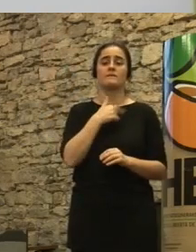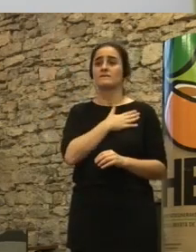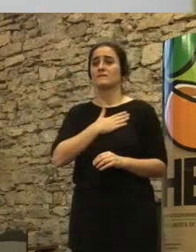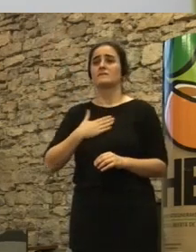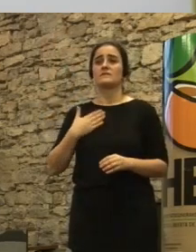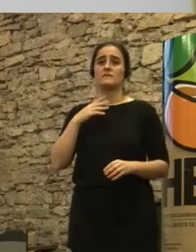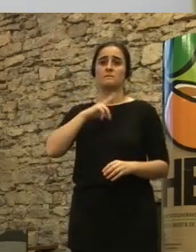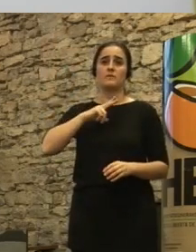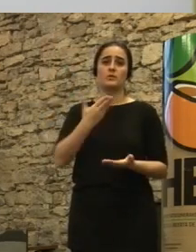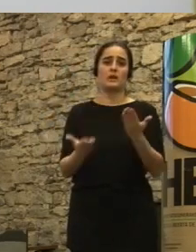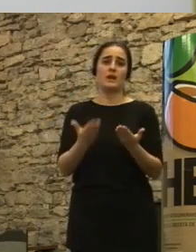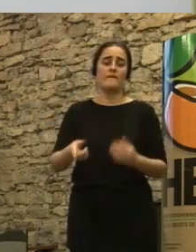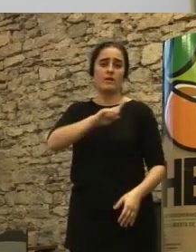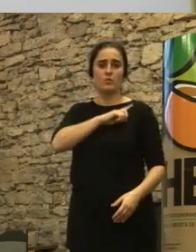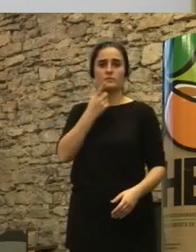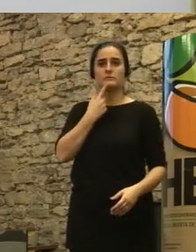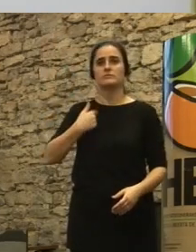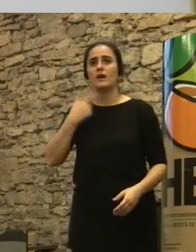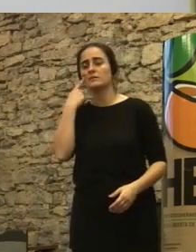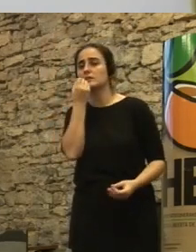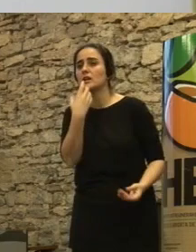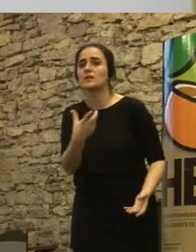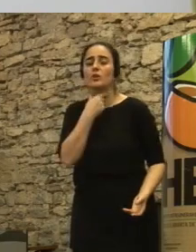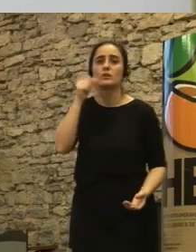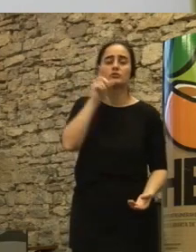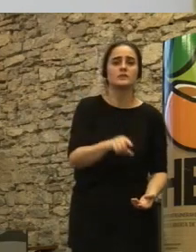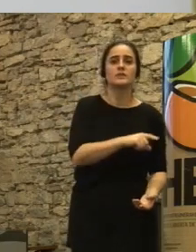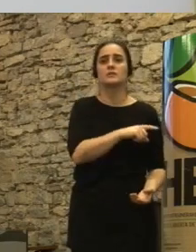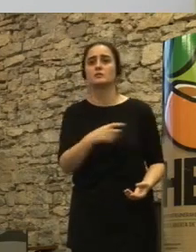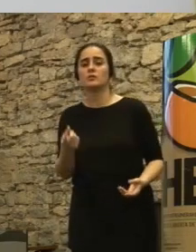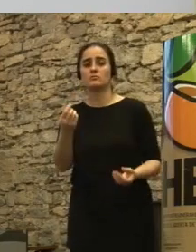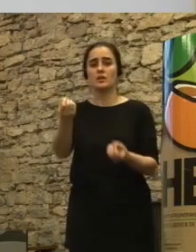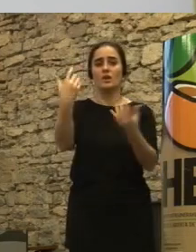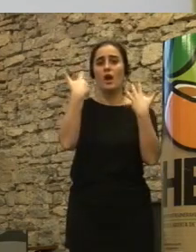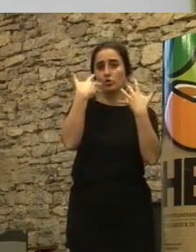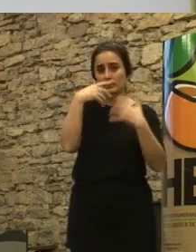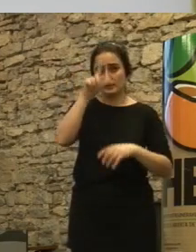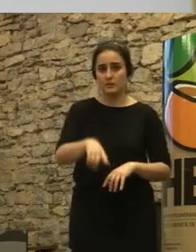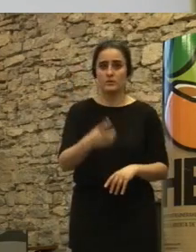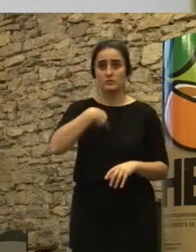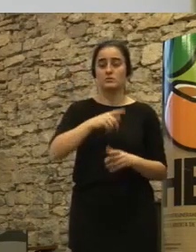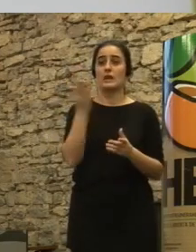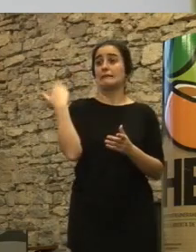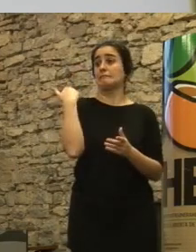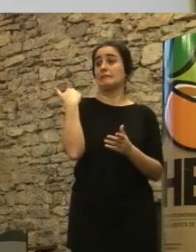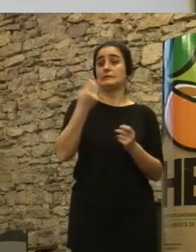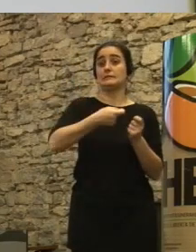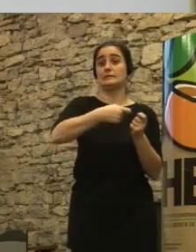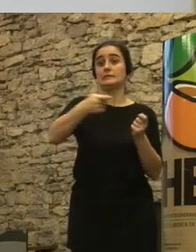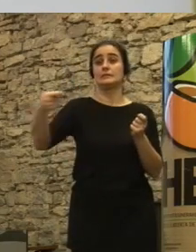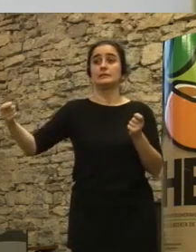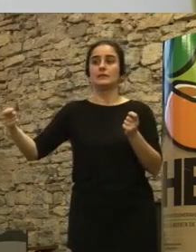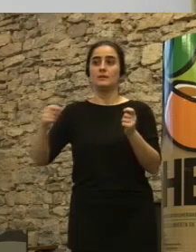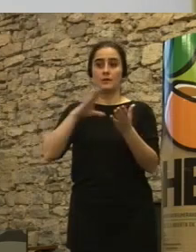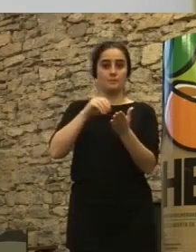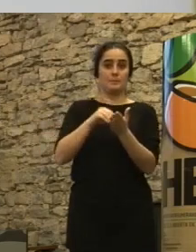que nos evalúen, que nos digan qué les ha parecido, qué les ha gustado, qué no les ha gustado y nos sugieran. Así que les hemos pasado antes